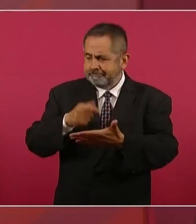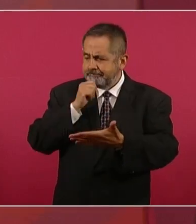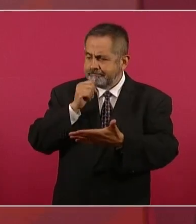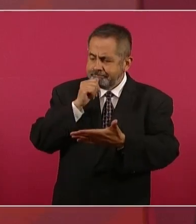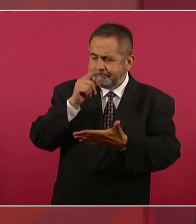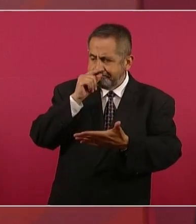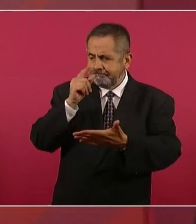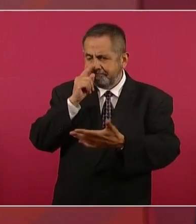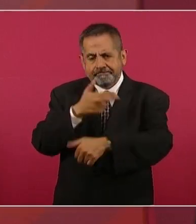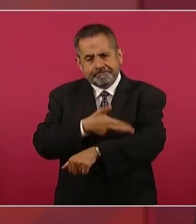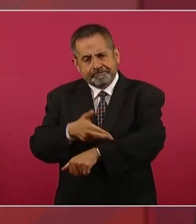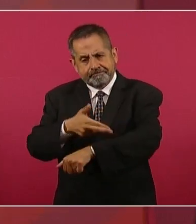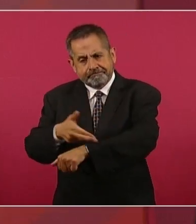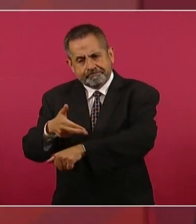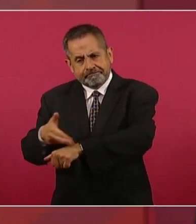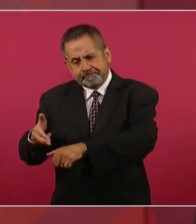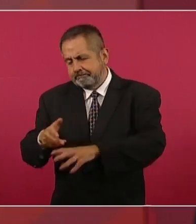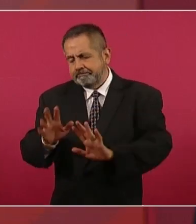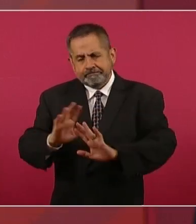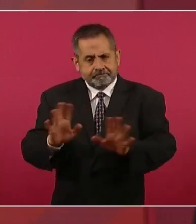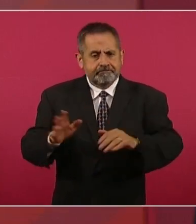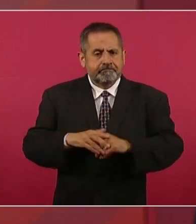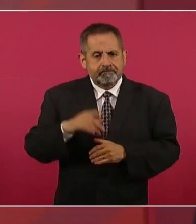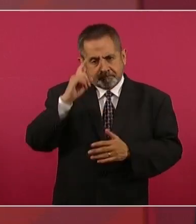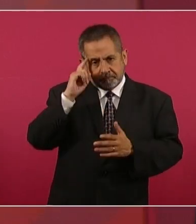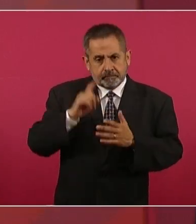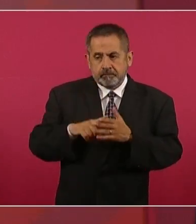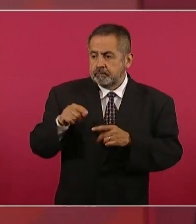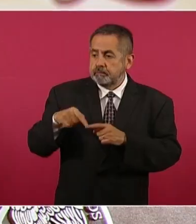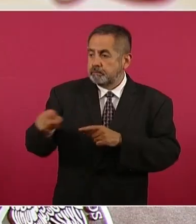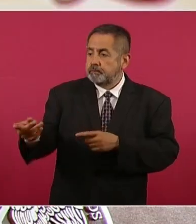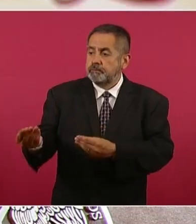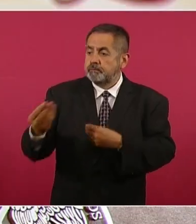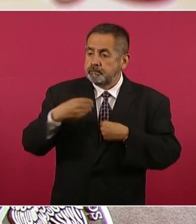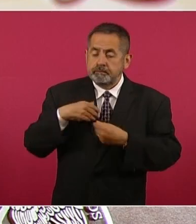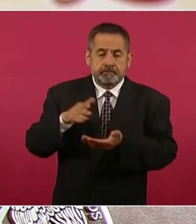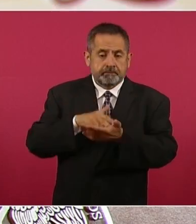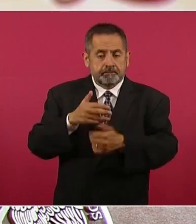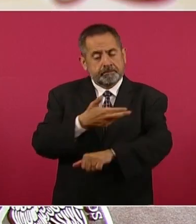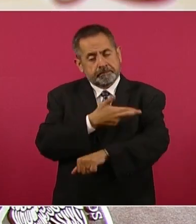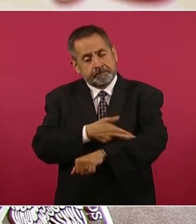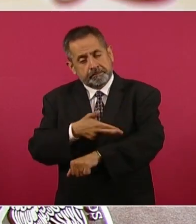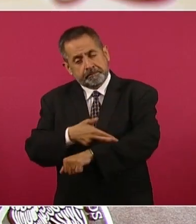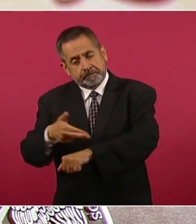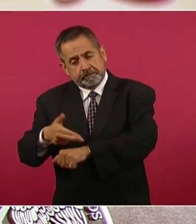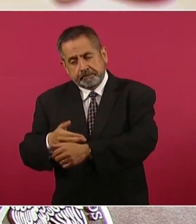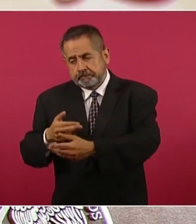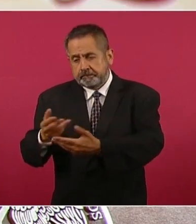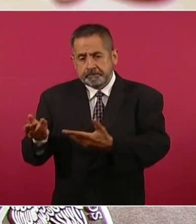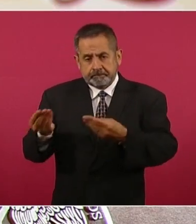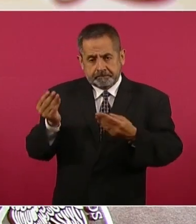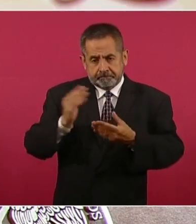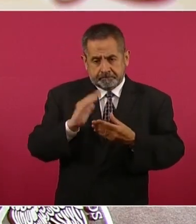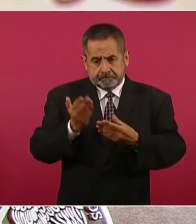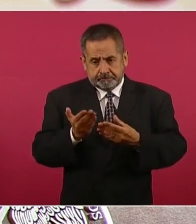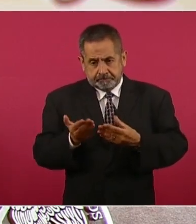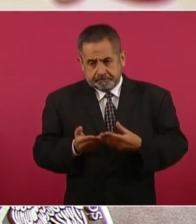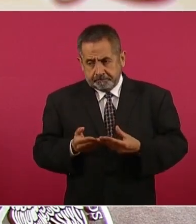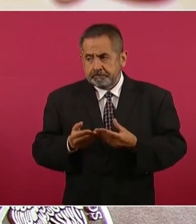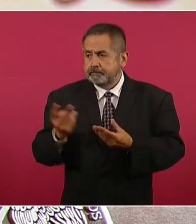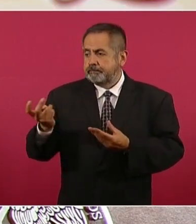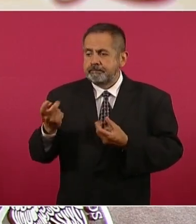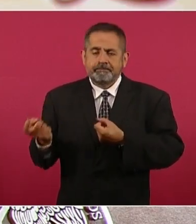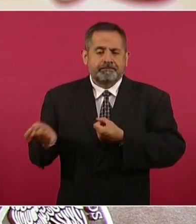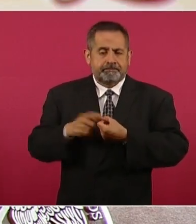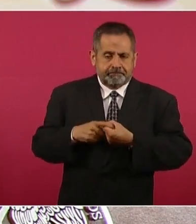están tramitando, entonces seguramente en cuanto concluyan estos trámites de la documentación que se solicitó y que es necesaria para poder hacer